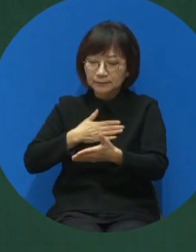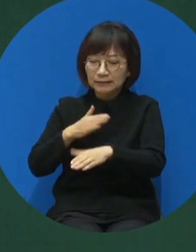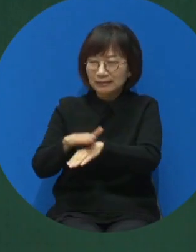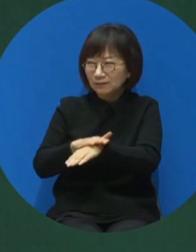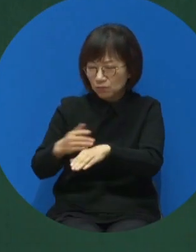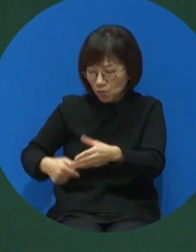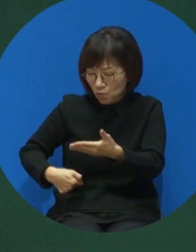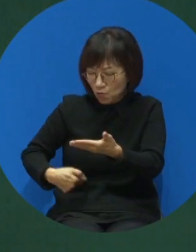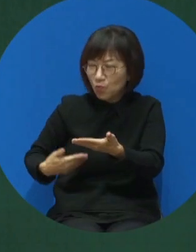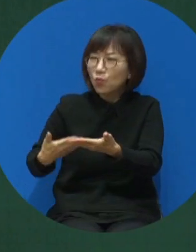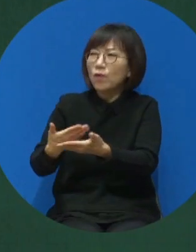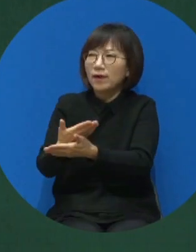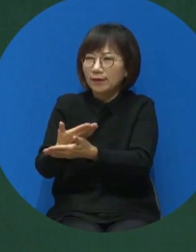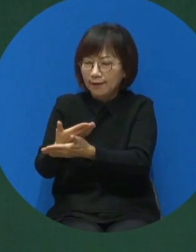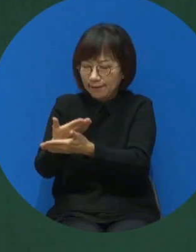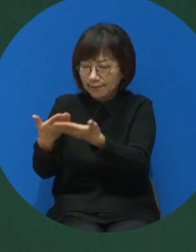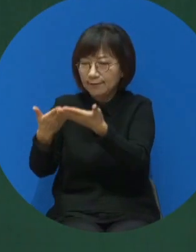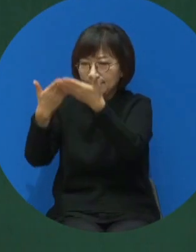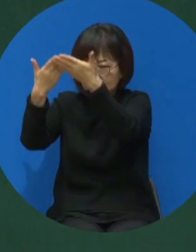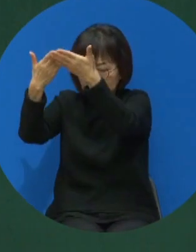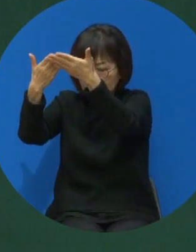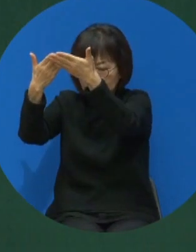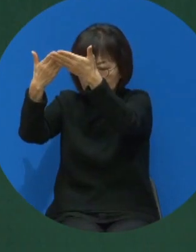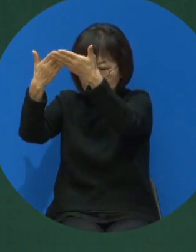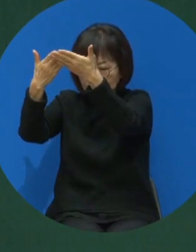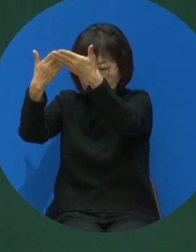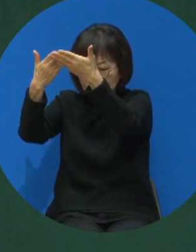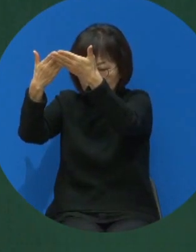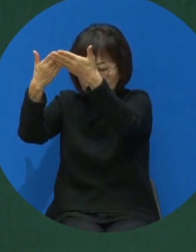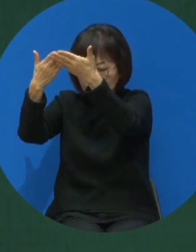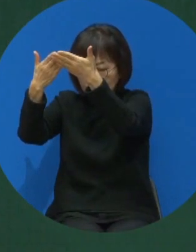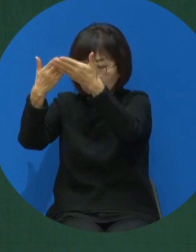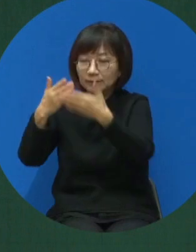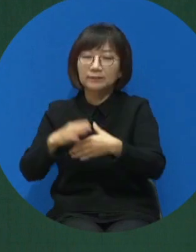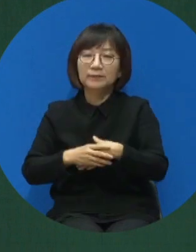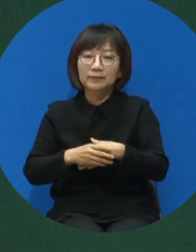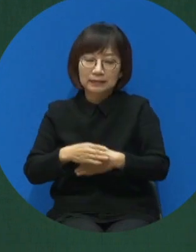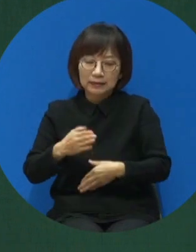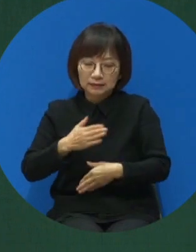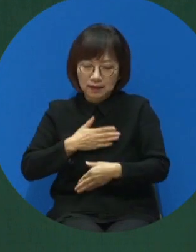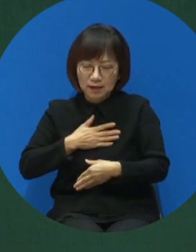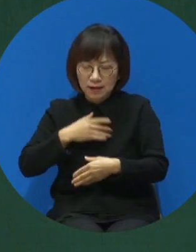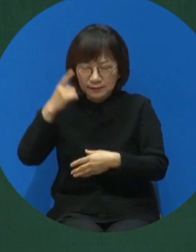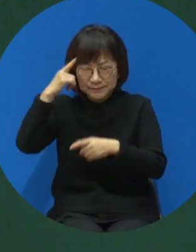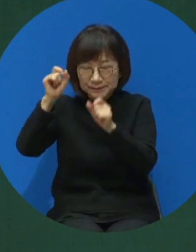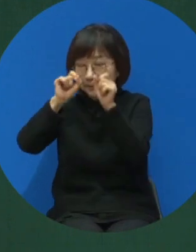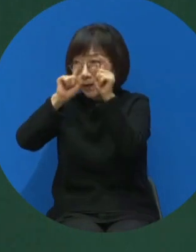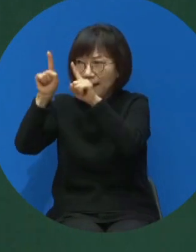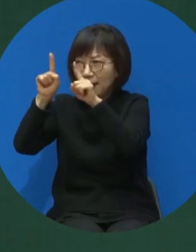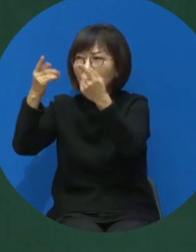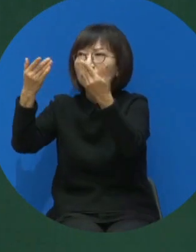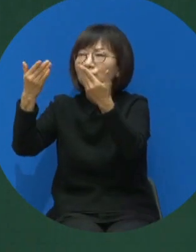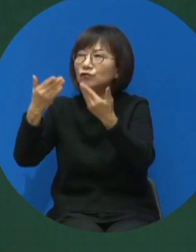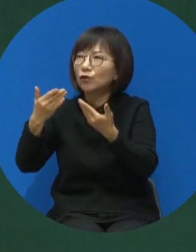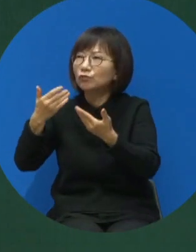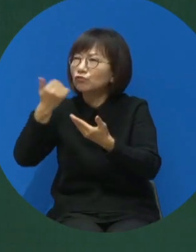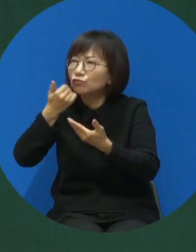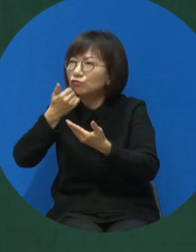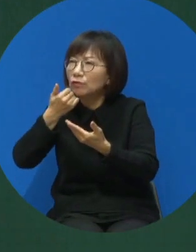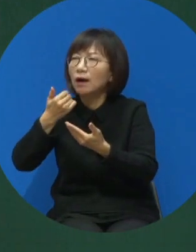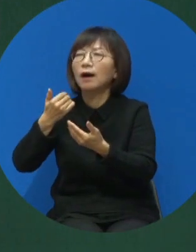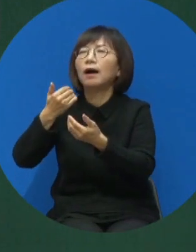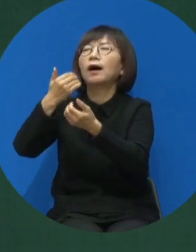esto son cosas en vano de sentirse ante dios como nadal quieras que ha sido del son hannaní misil